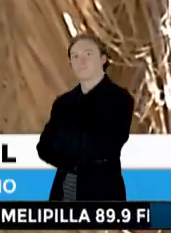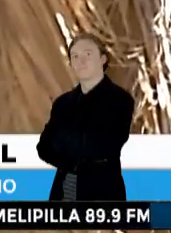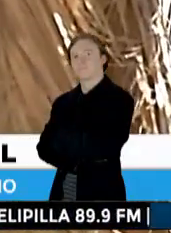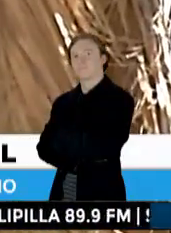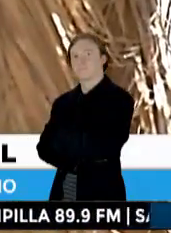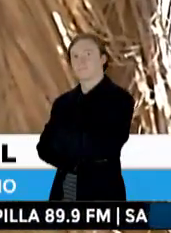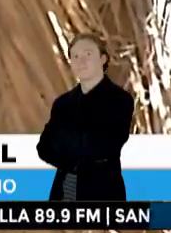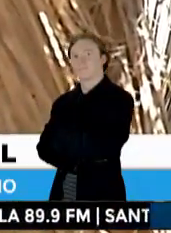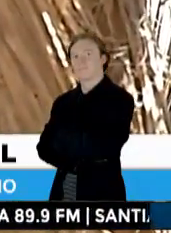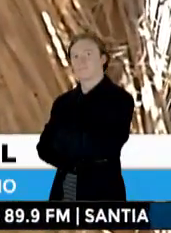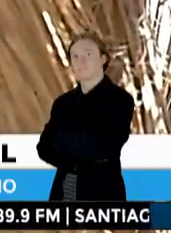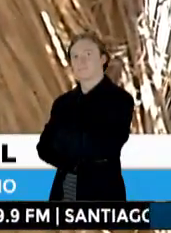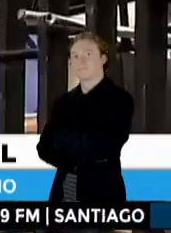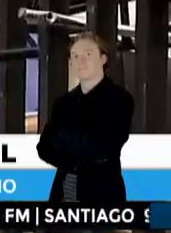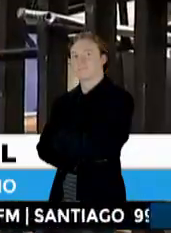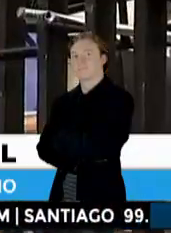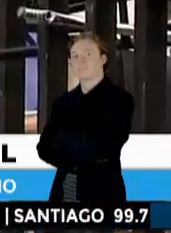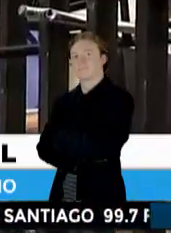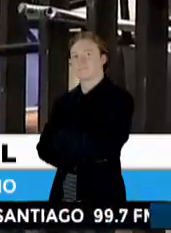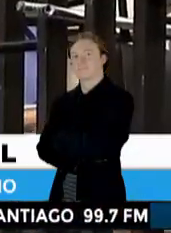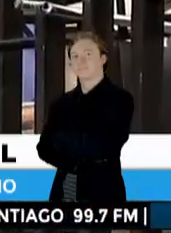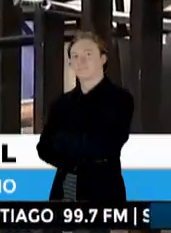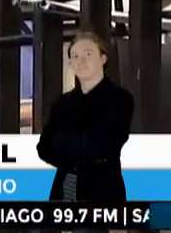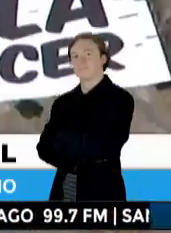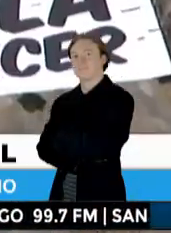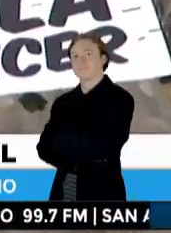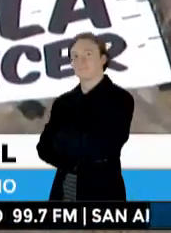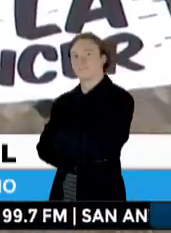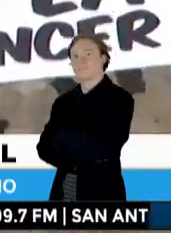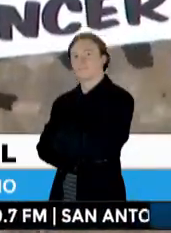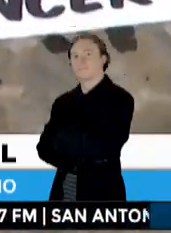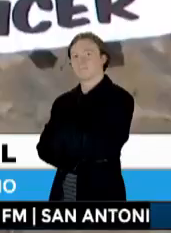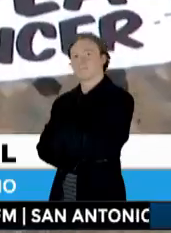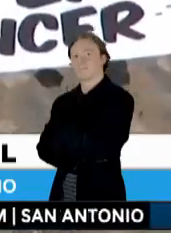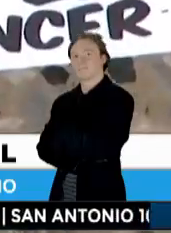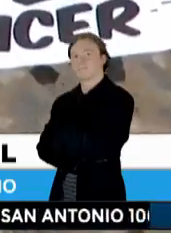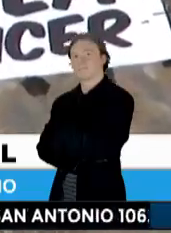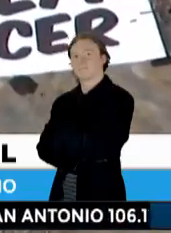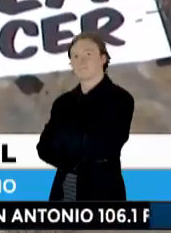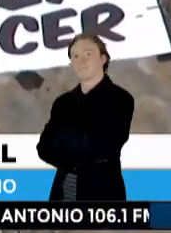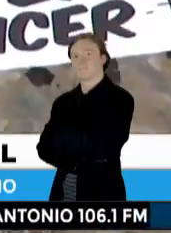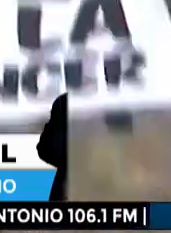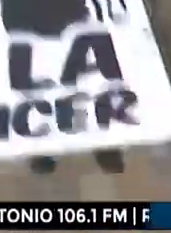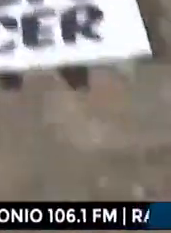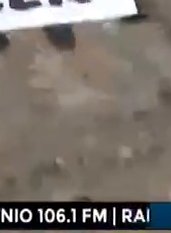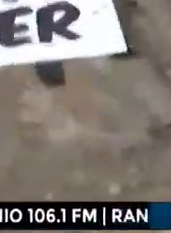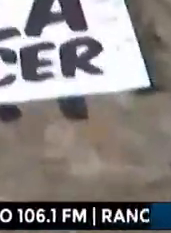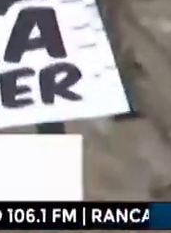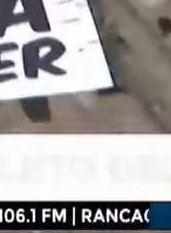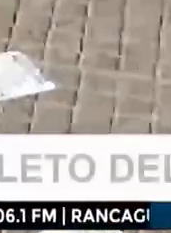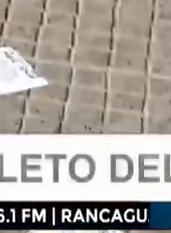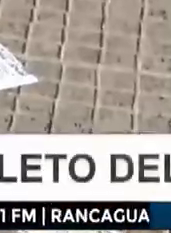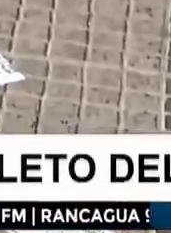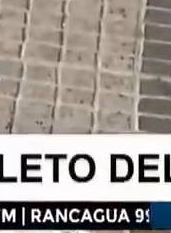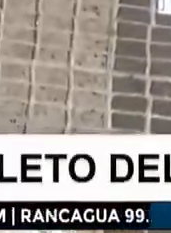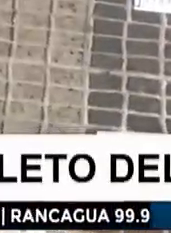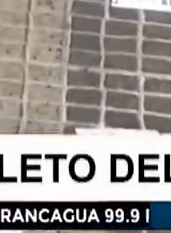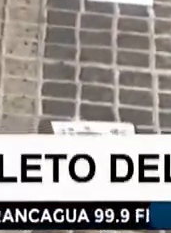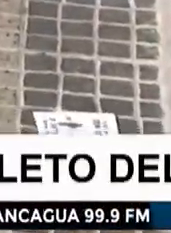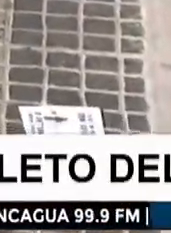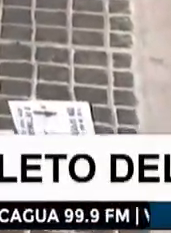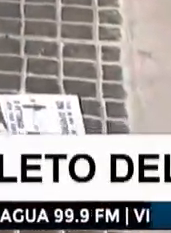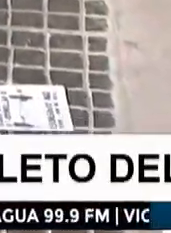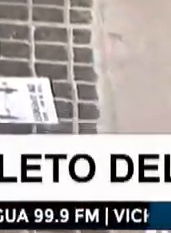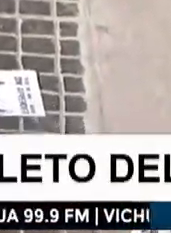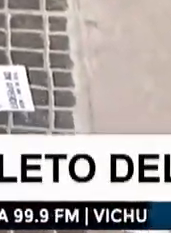región metropolitana, Constanza Martínez, aseguró que ya hay trabajos para enfrentar estas convocatorias. En eso hay una coordinación permanente con carabineros